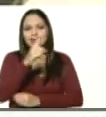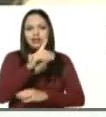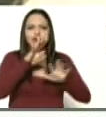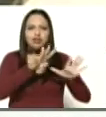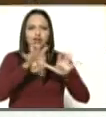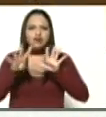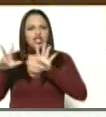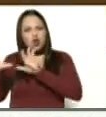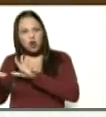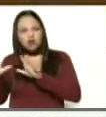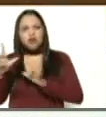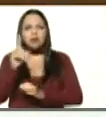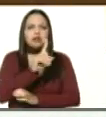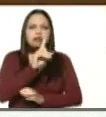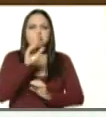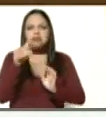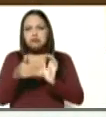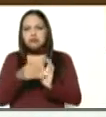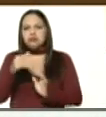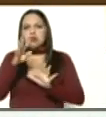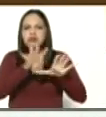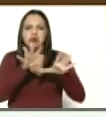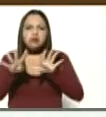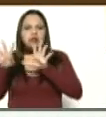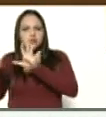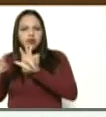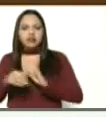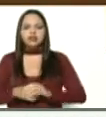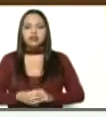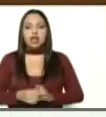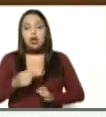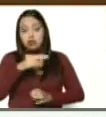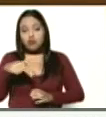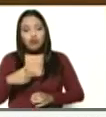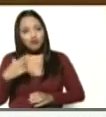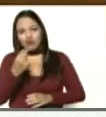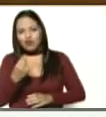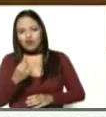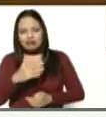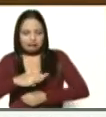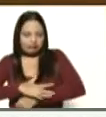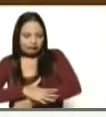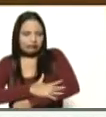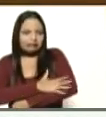1998, 99. Nosotros no, nosotros venimos con el compromiso en la piel,